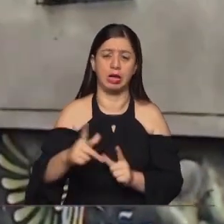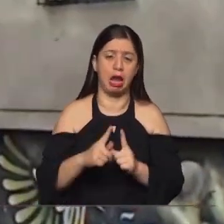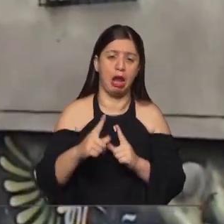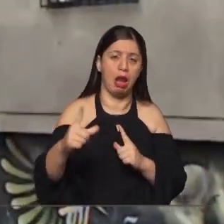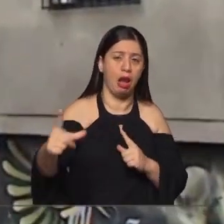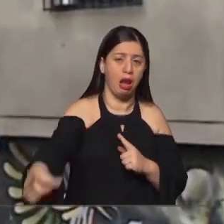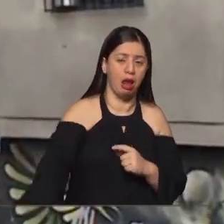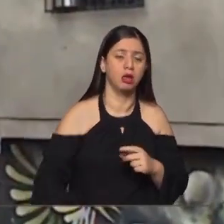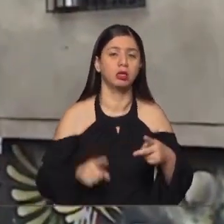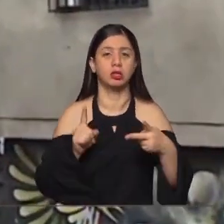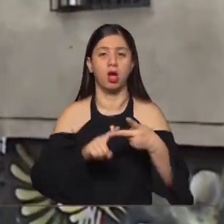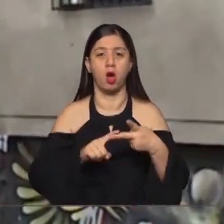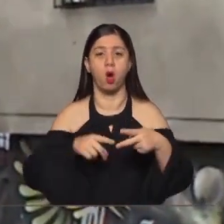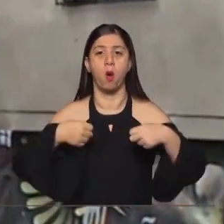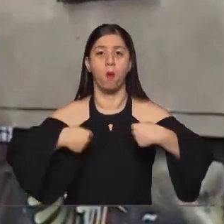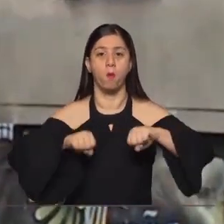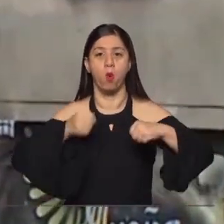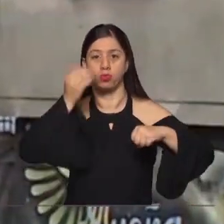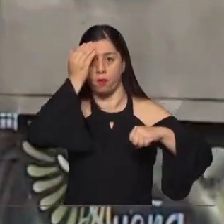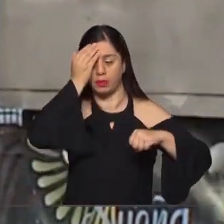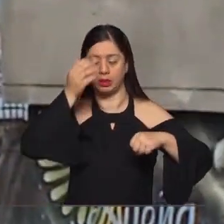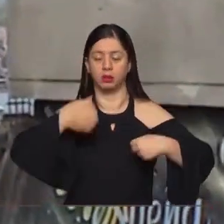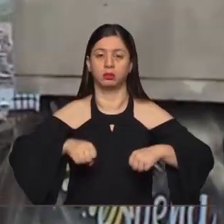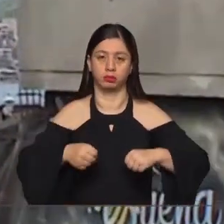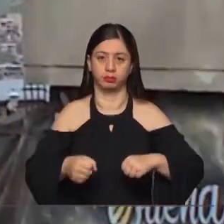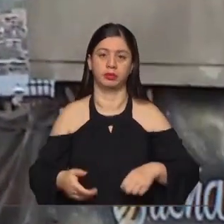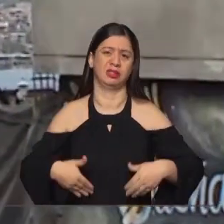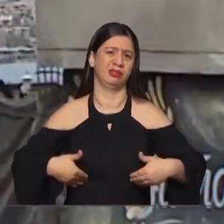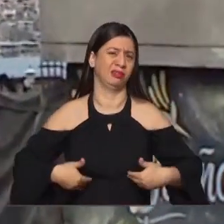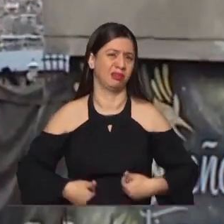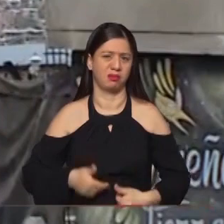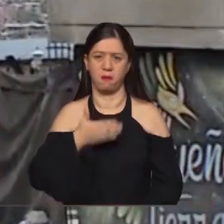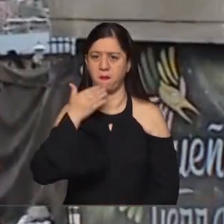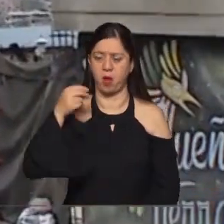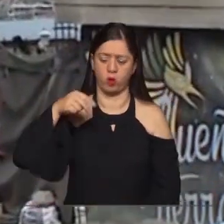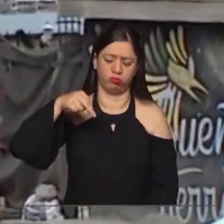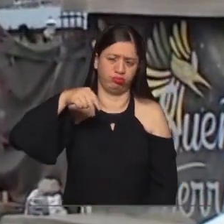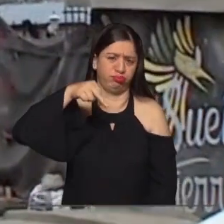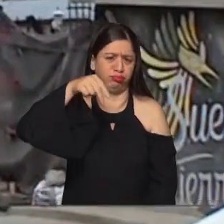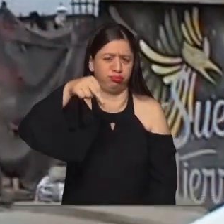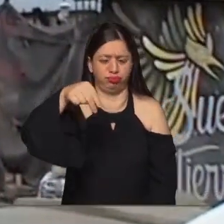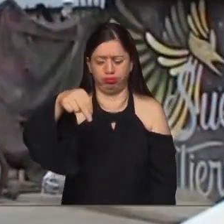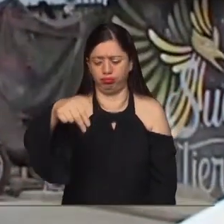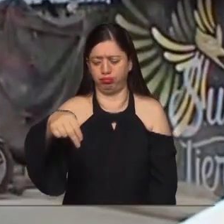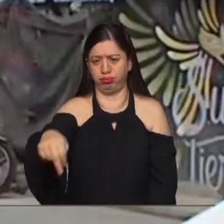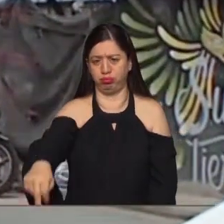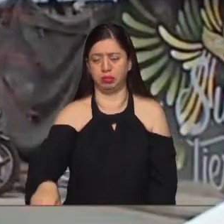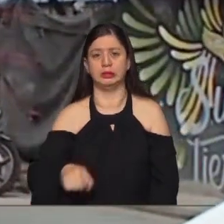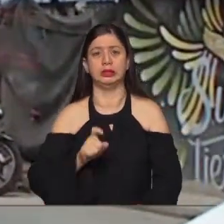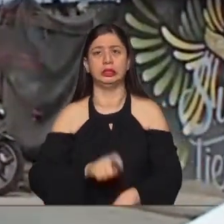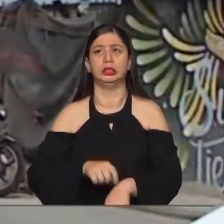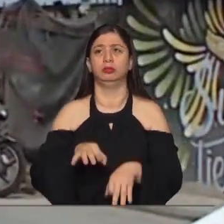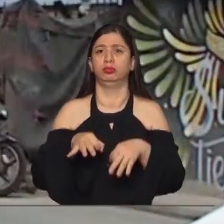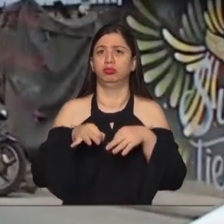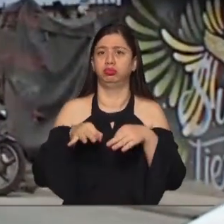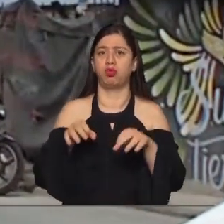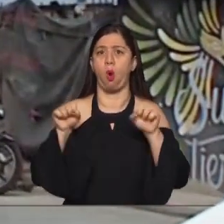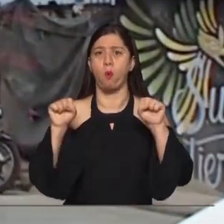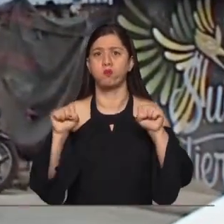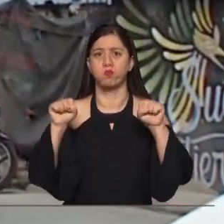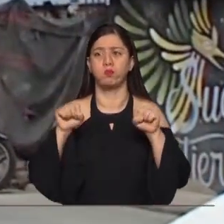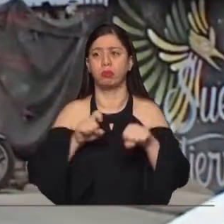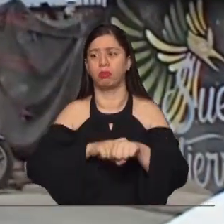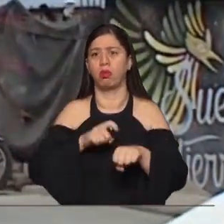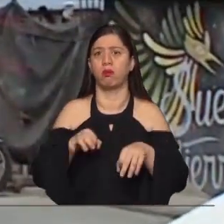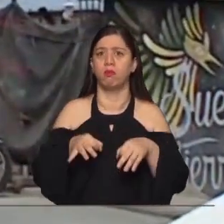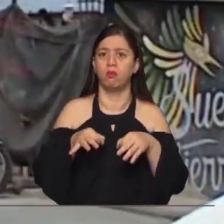y también los motorratones, pero también vemos gente que se cansa y prefiere irse caminando loma abajo ante la demora de las gualas para pasar. ¿Usted dice que